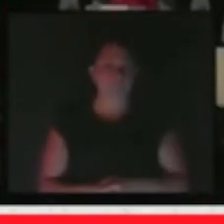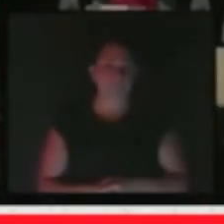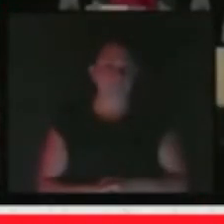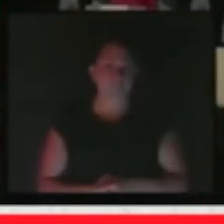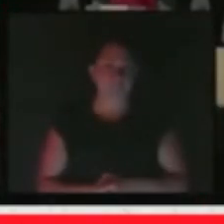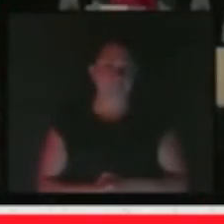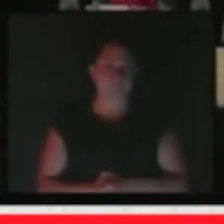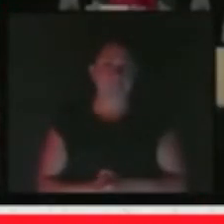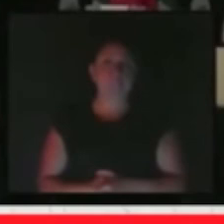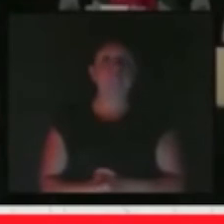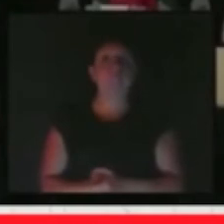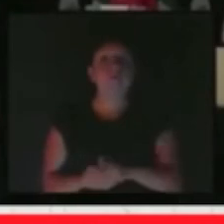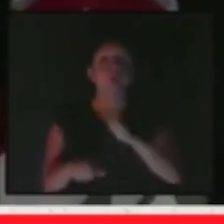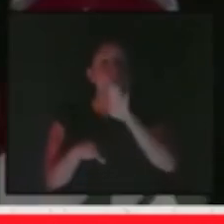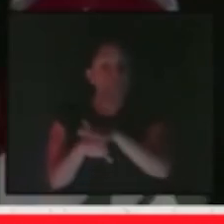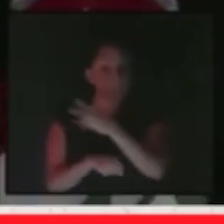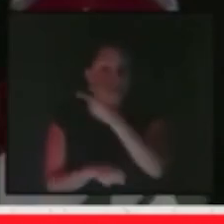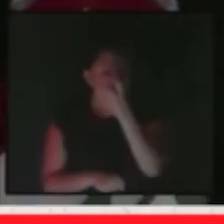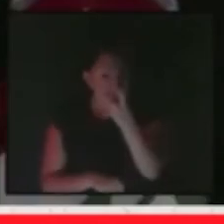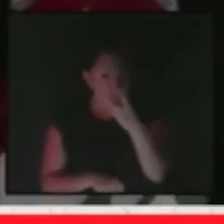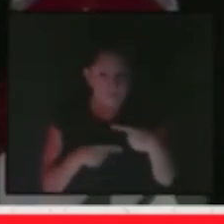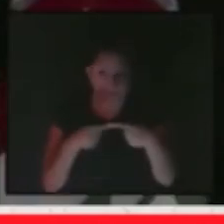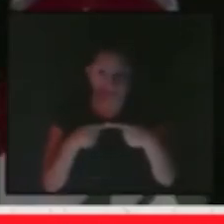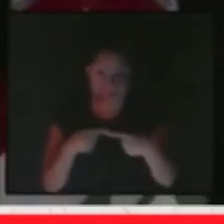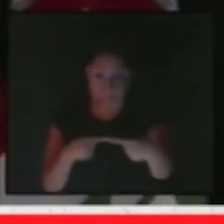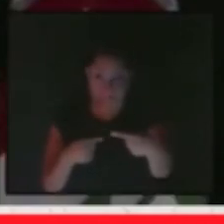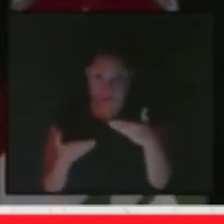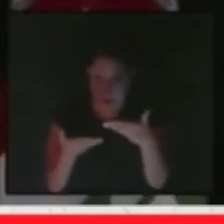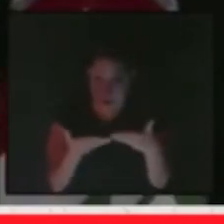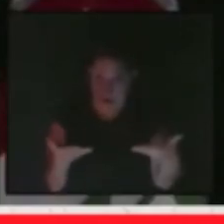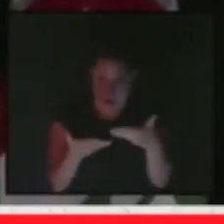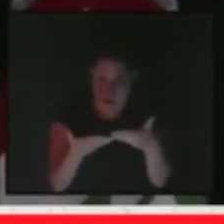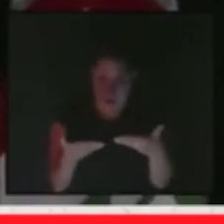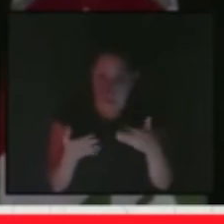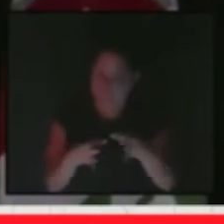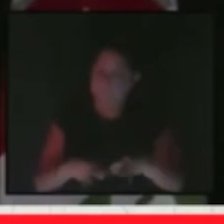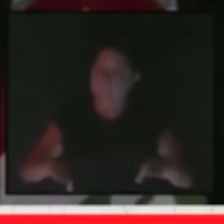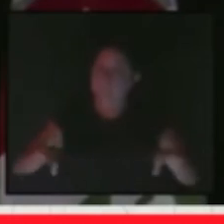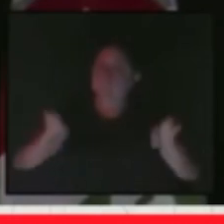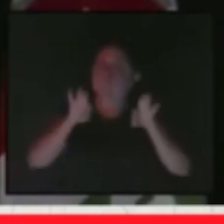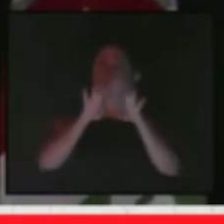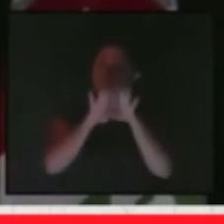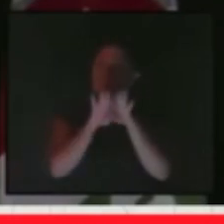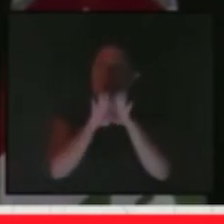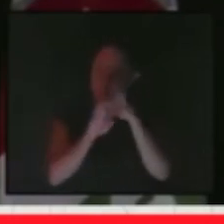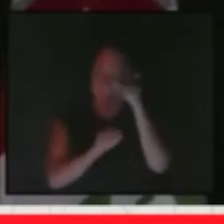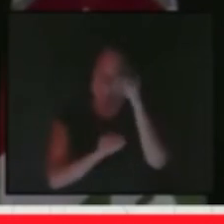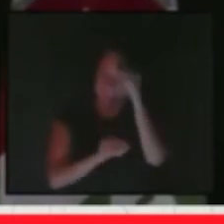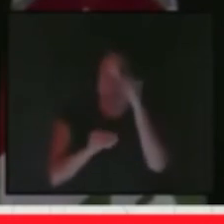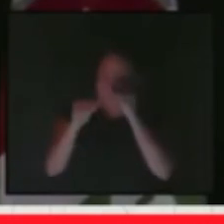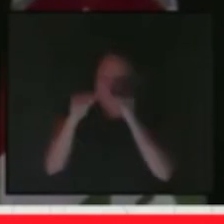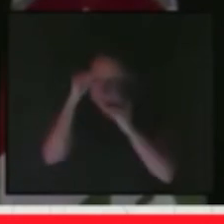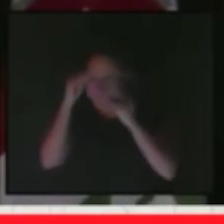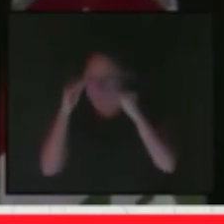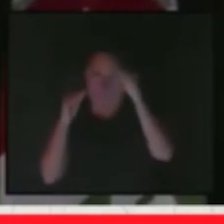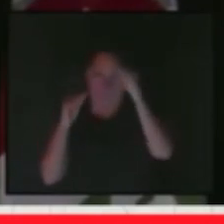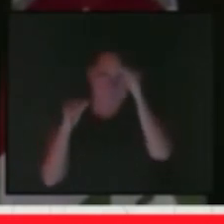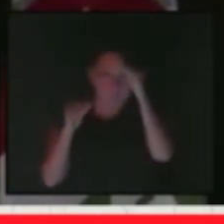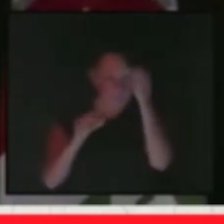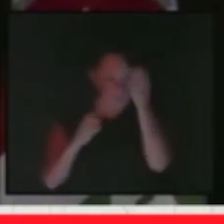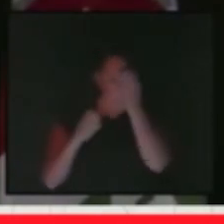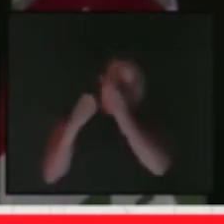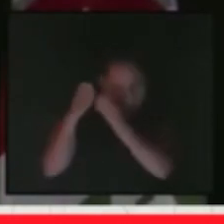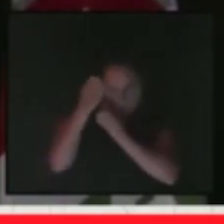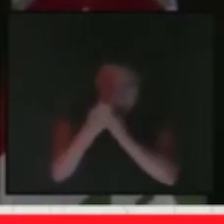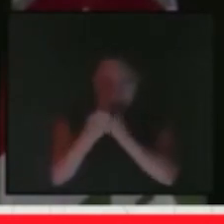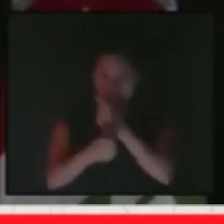Por ello, es tiempo de hacer un alto en el camino, de estudiar la justa dimensión, los orígenes y la